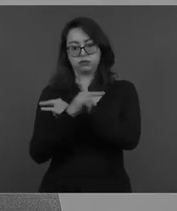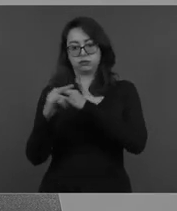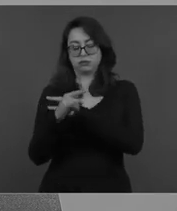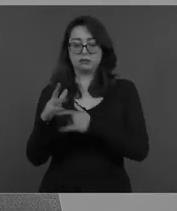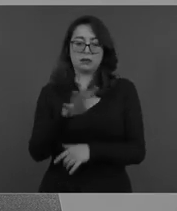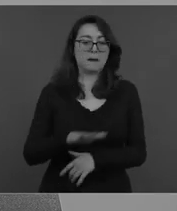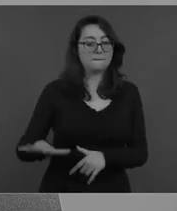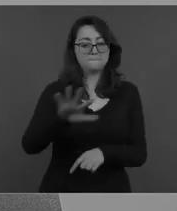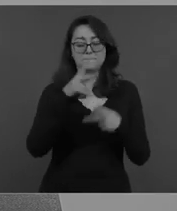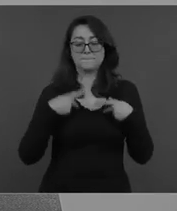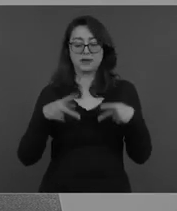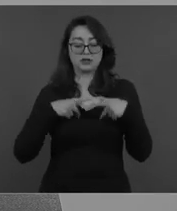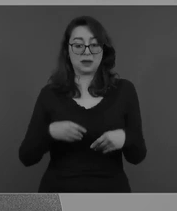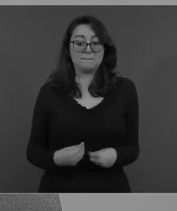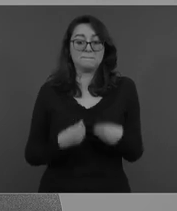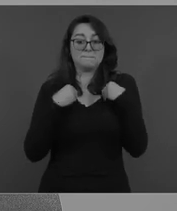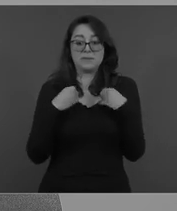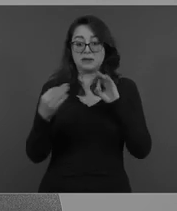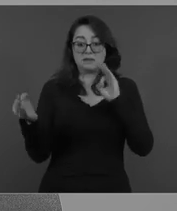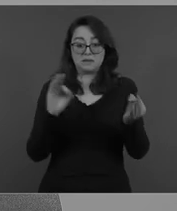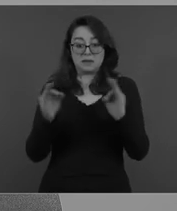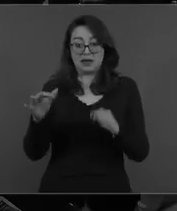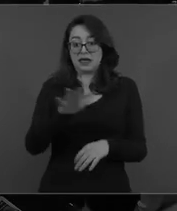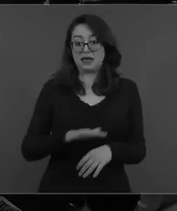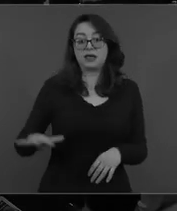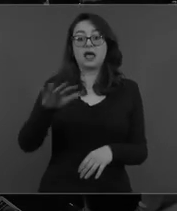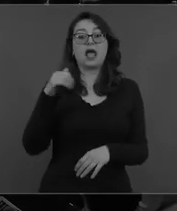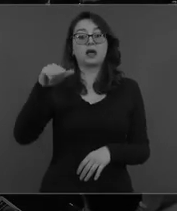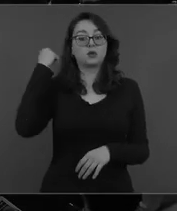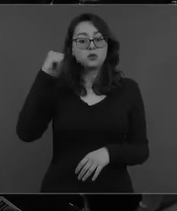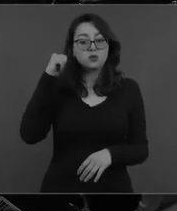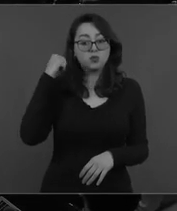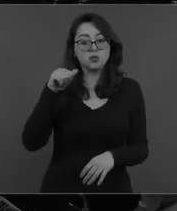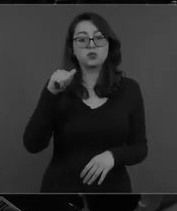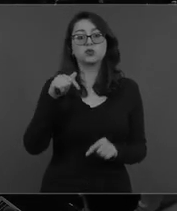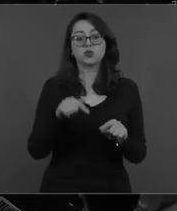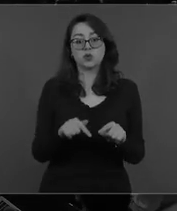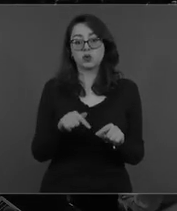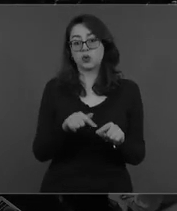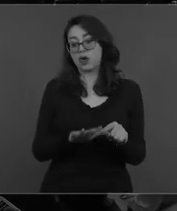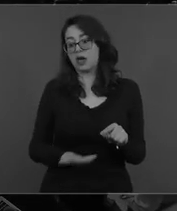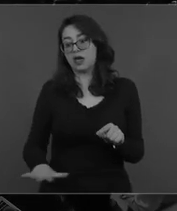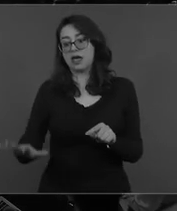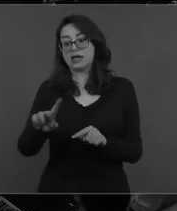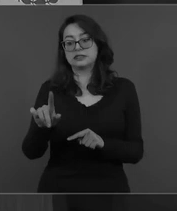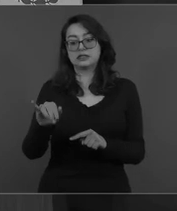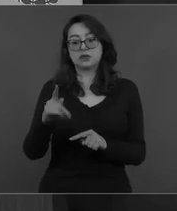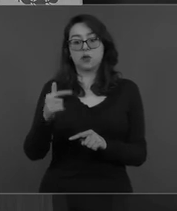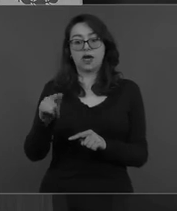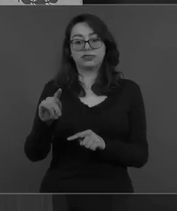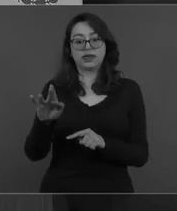población que vive de Acapulco hacia Zihuatanejo.